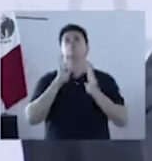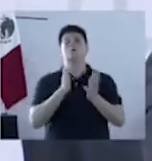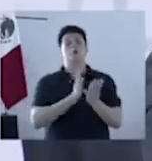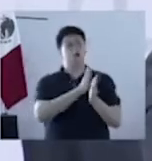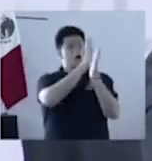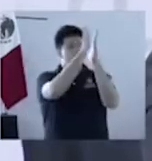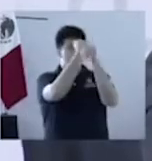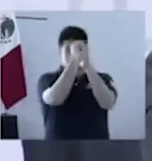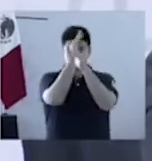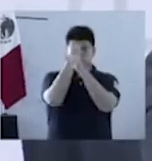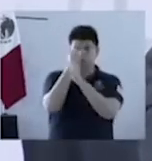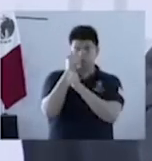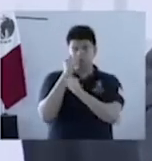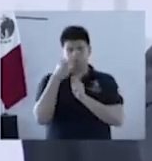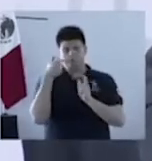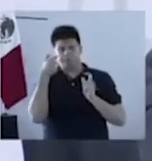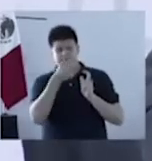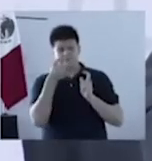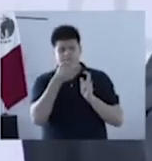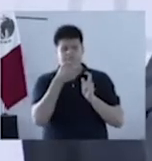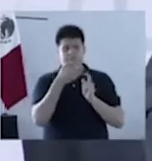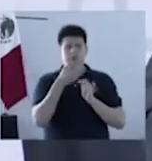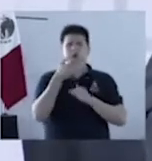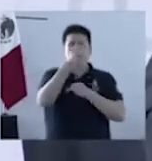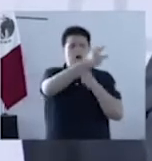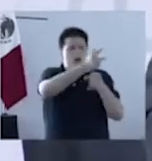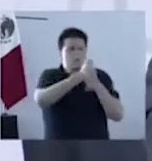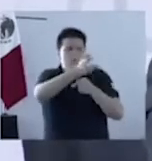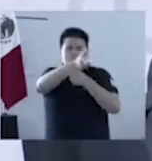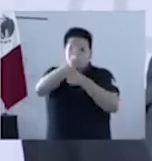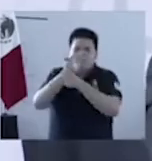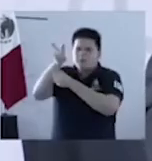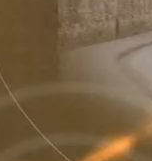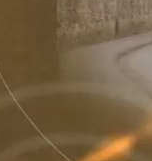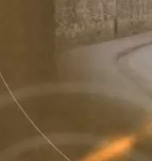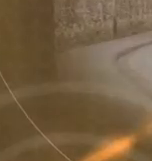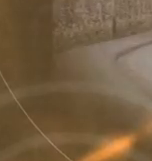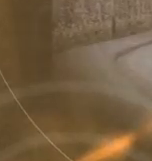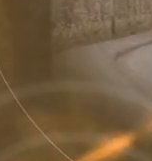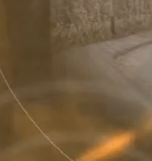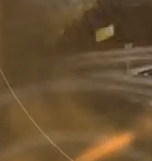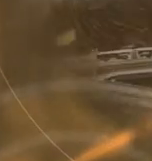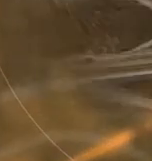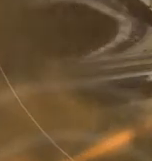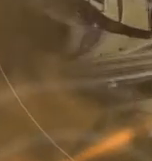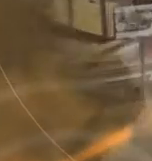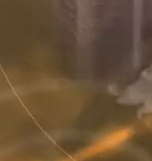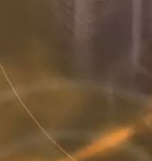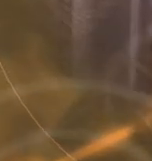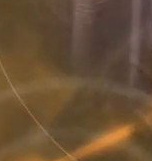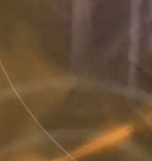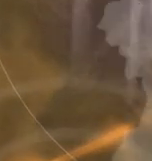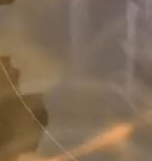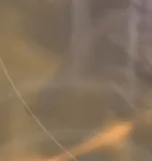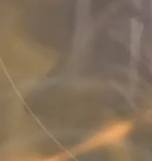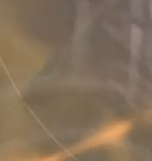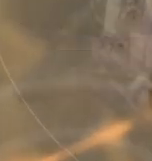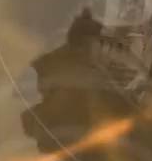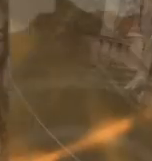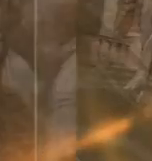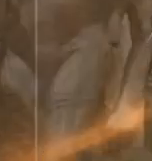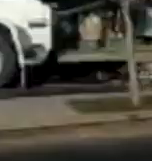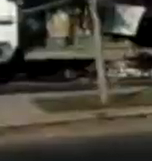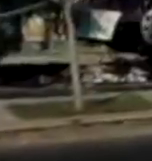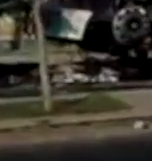las calles. Asociaciones civiles señalaron que lo sucedido el fin de semana es la expresión más cruda de la descomposición